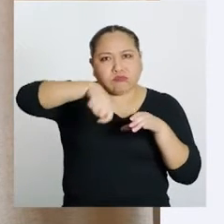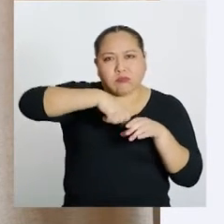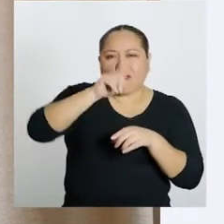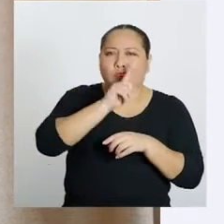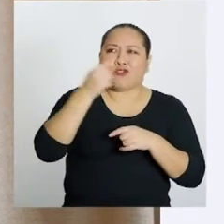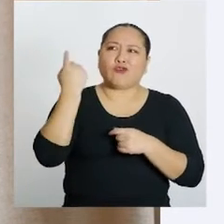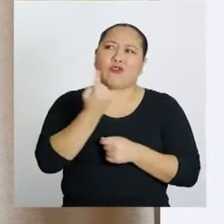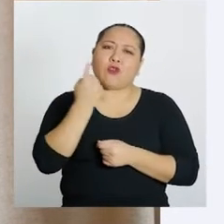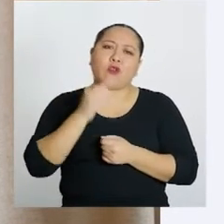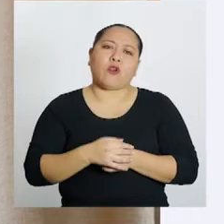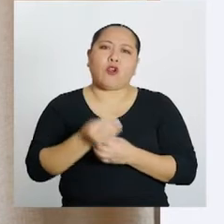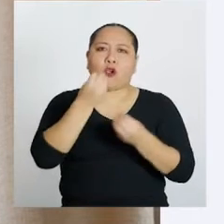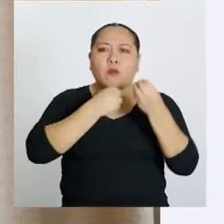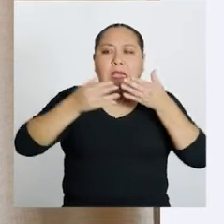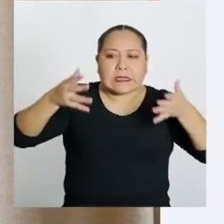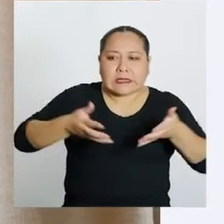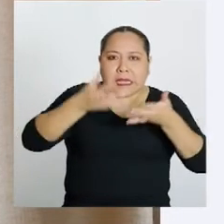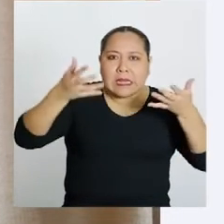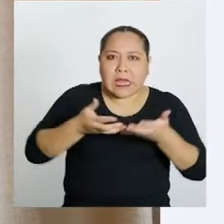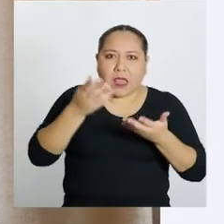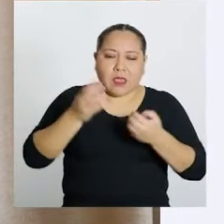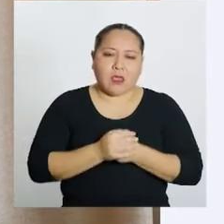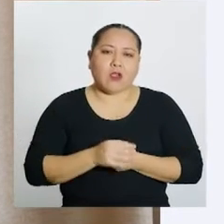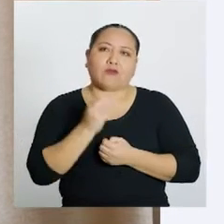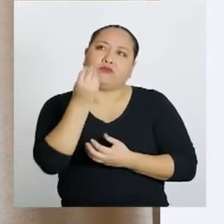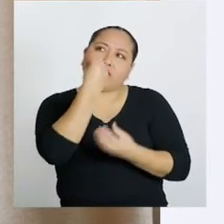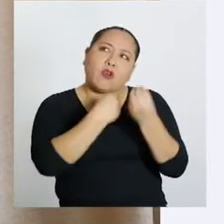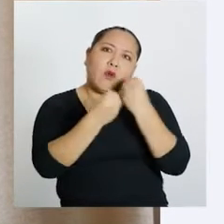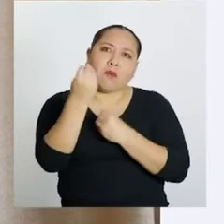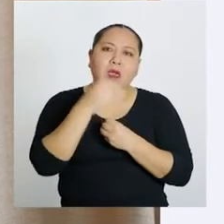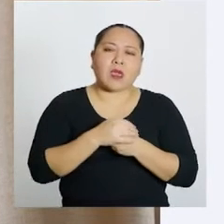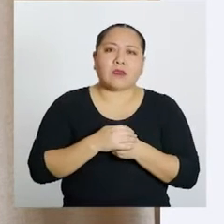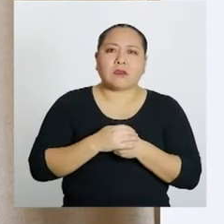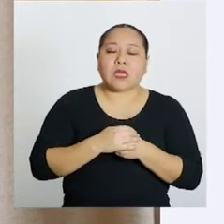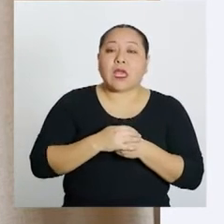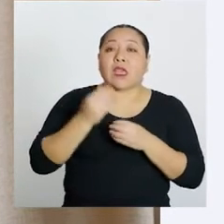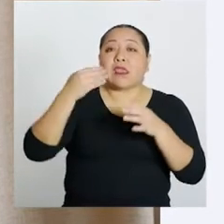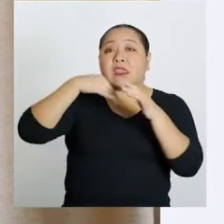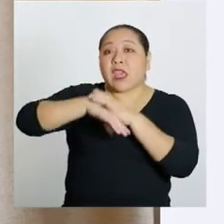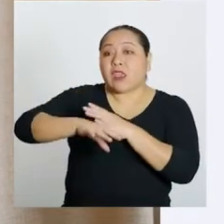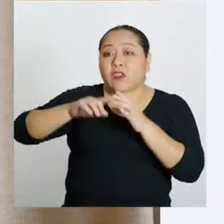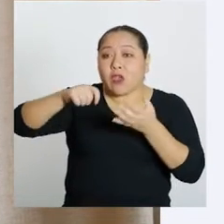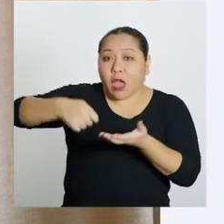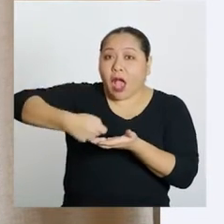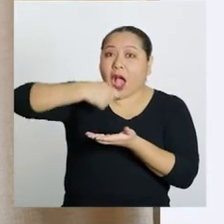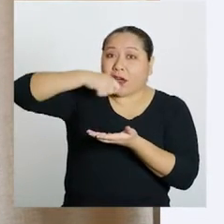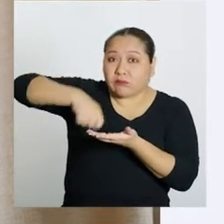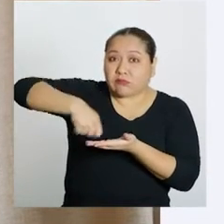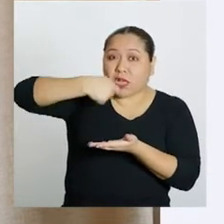solamente pueden consumirse como ensalada de verduras, podemos consumirlas en guisos, salteados,